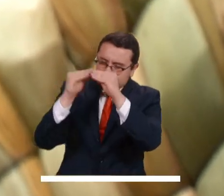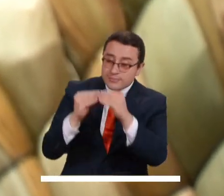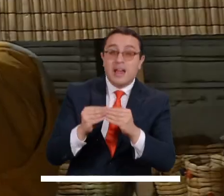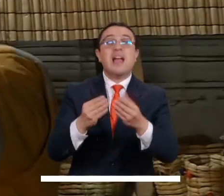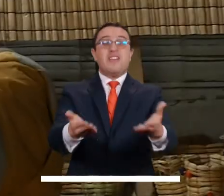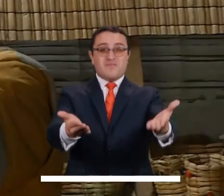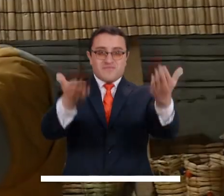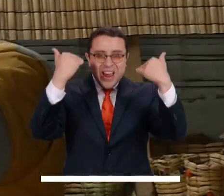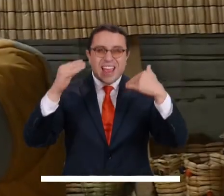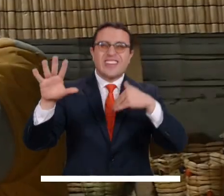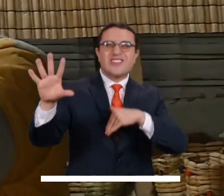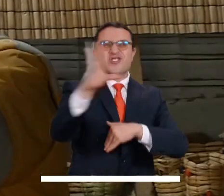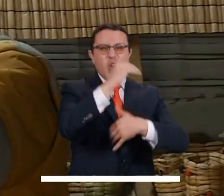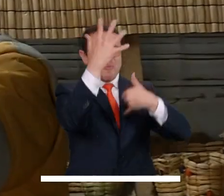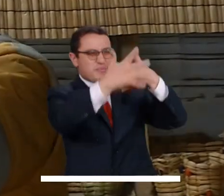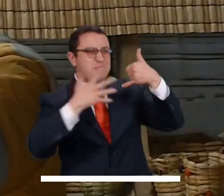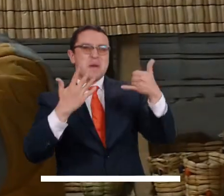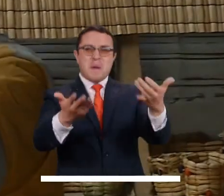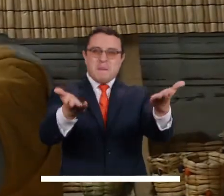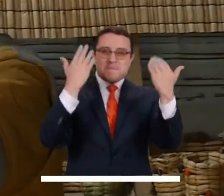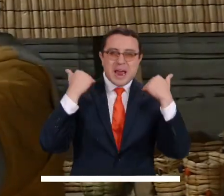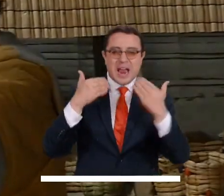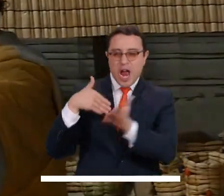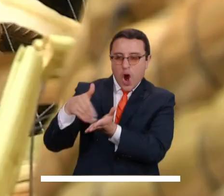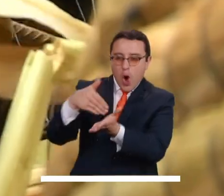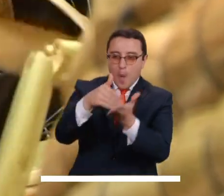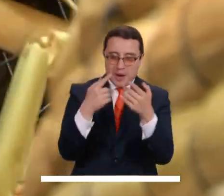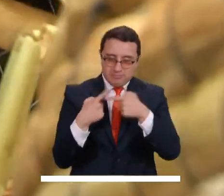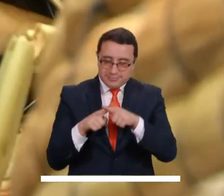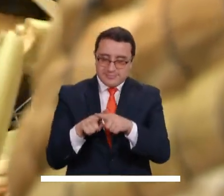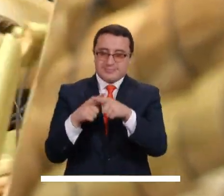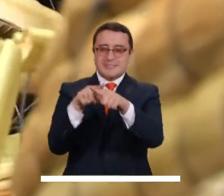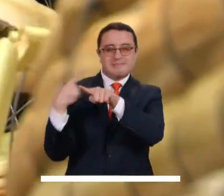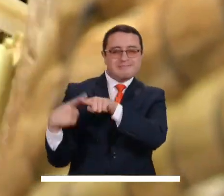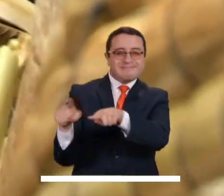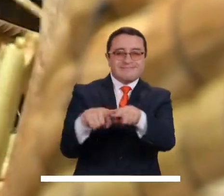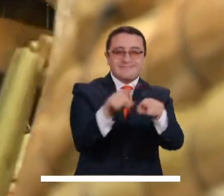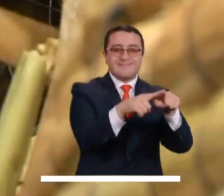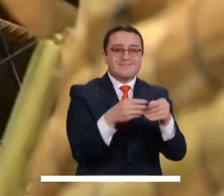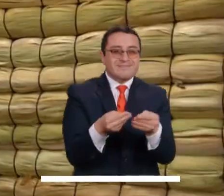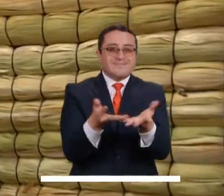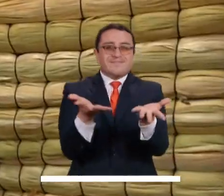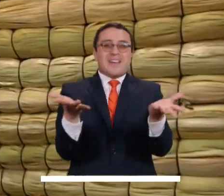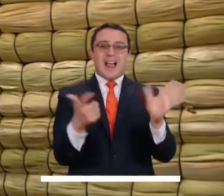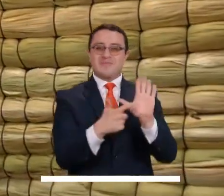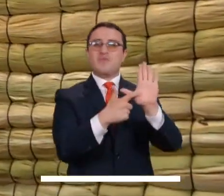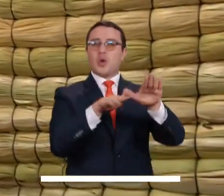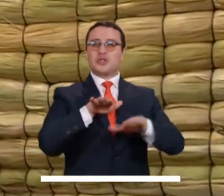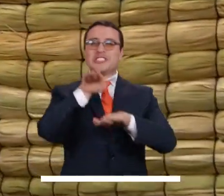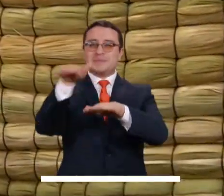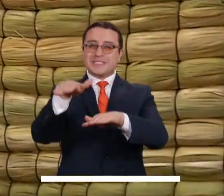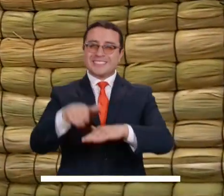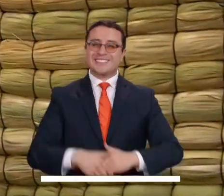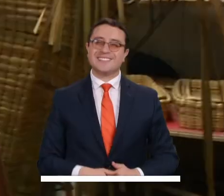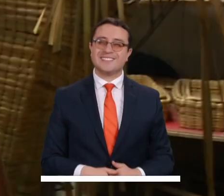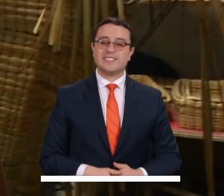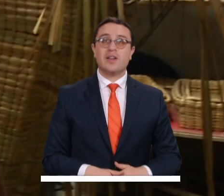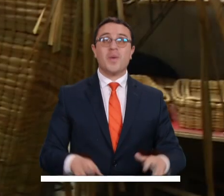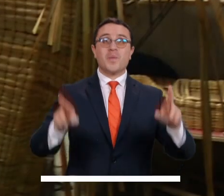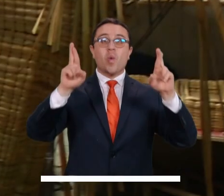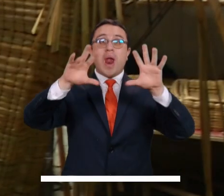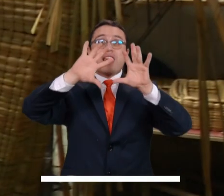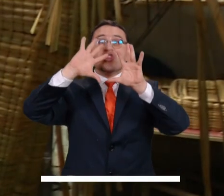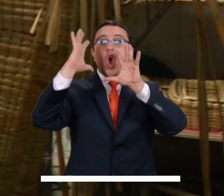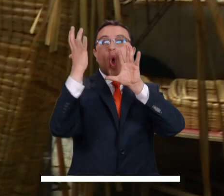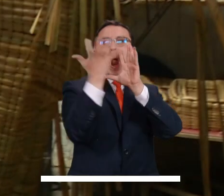conozcan el municipio y se lleven las diferentes artesanías hechas en junco, que tanto los representa. Ojalá que todo el mundo lo conozca